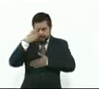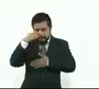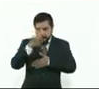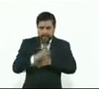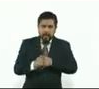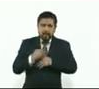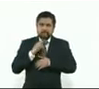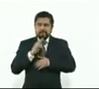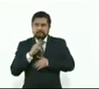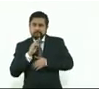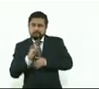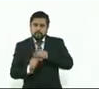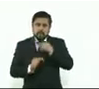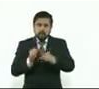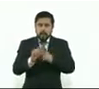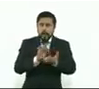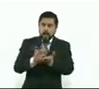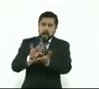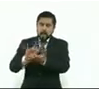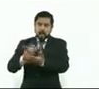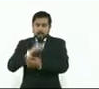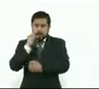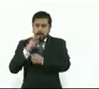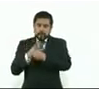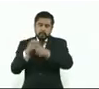a la Estrategia Integral de Seguridad. Muchísimas gracias.